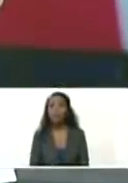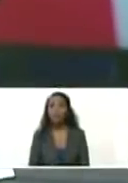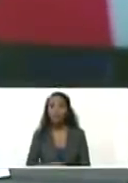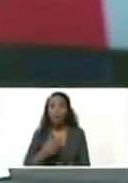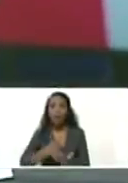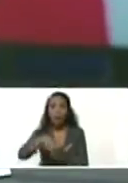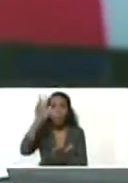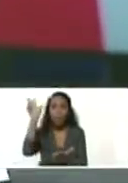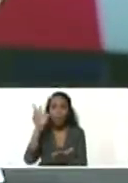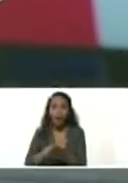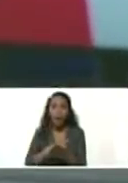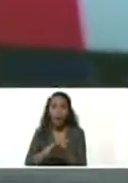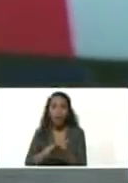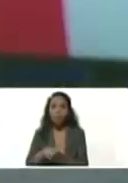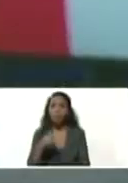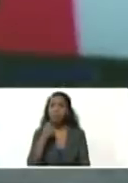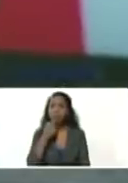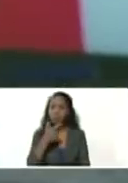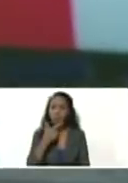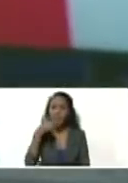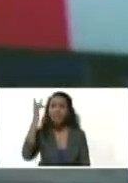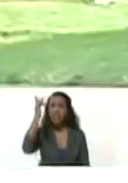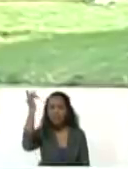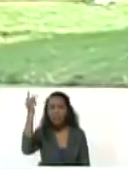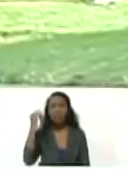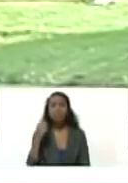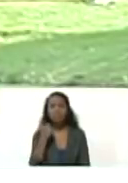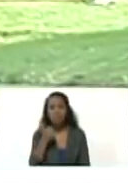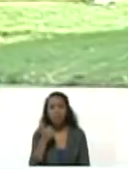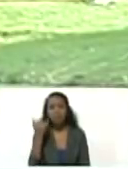Aprobado, me parece una bonita idea.